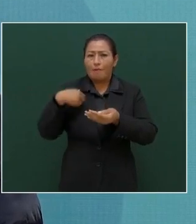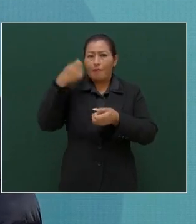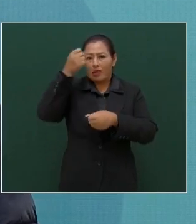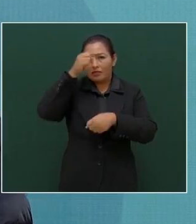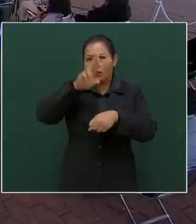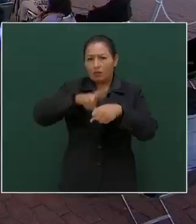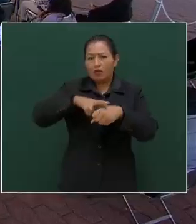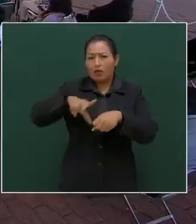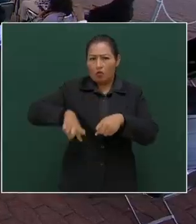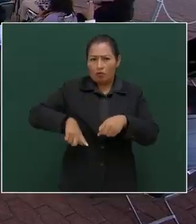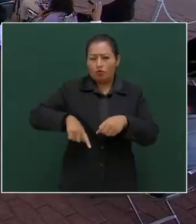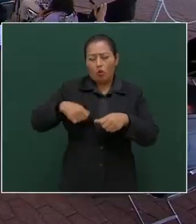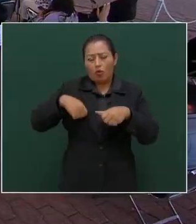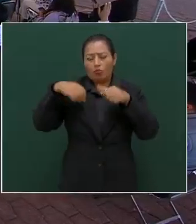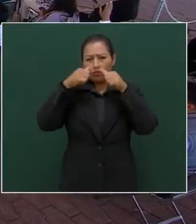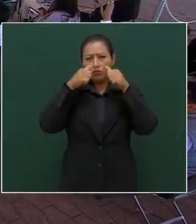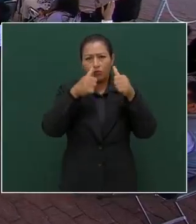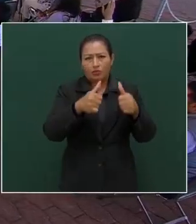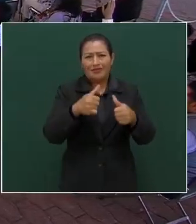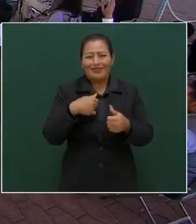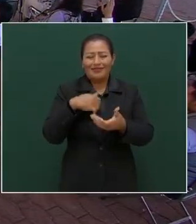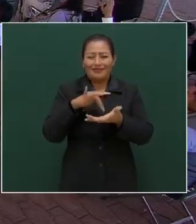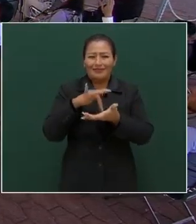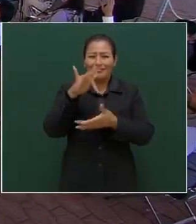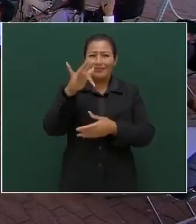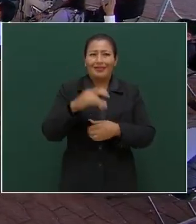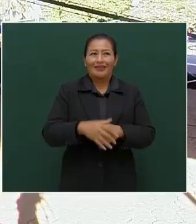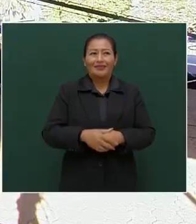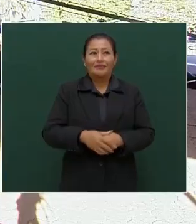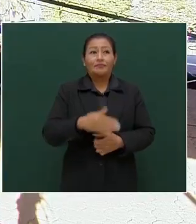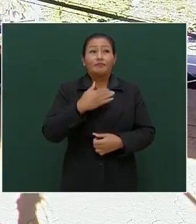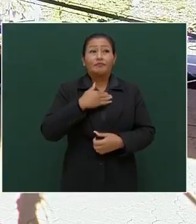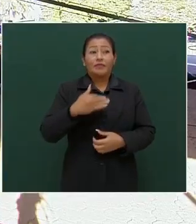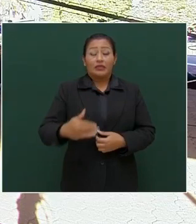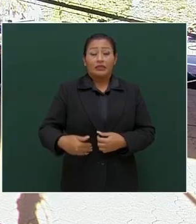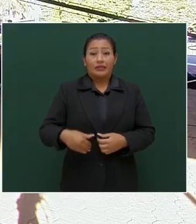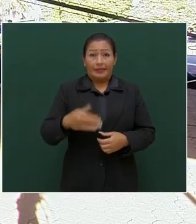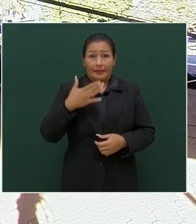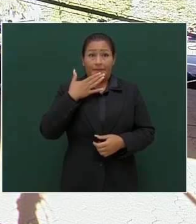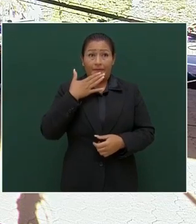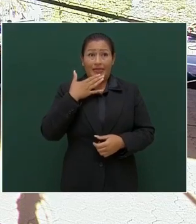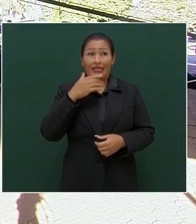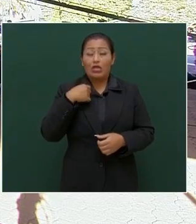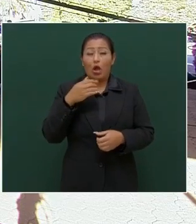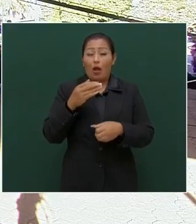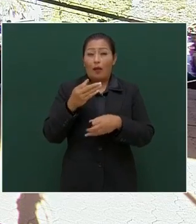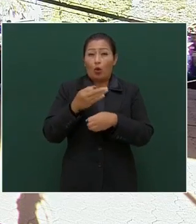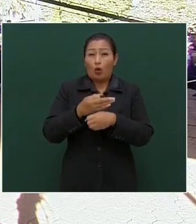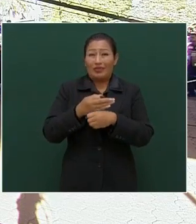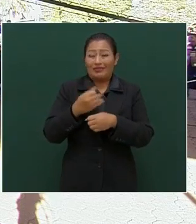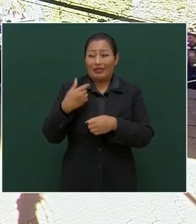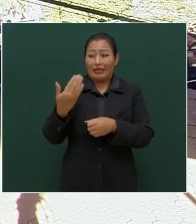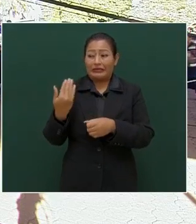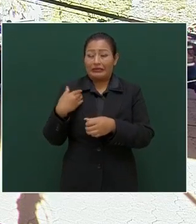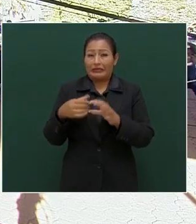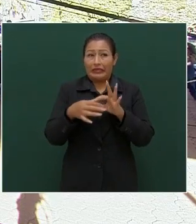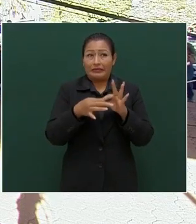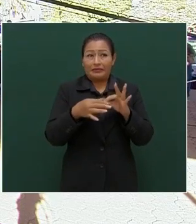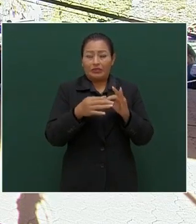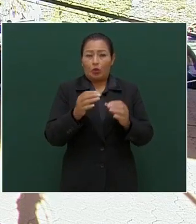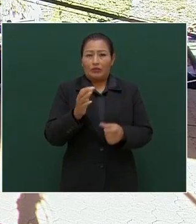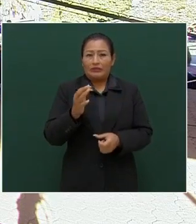de Gobernación. Gracias. Gracias. Señor presidente, bueno, se me pasó ahorita decirle que usted